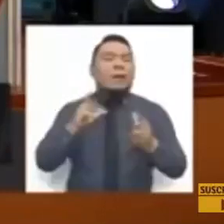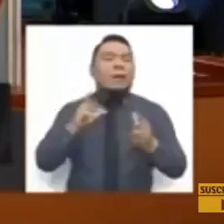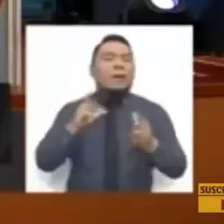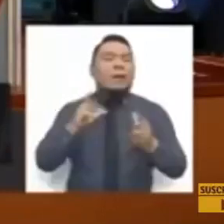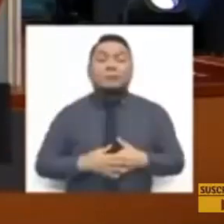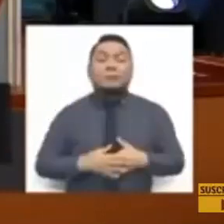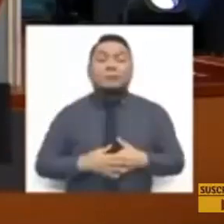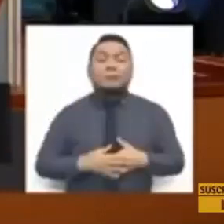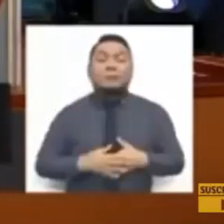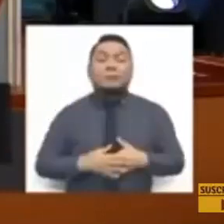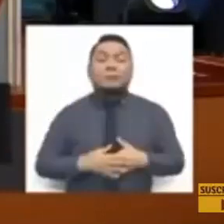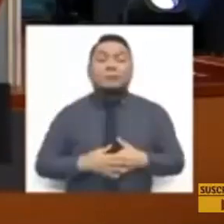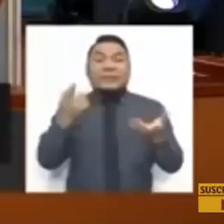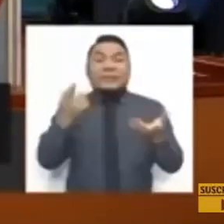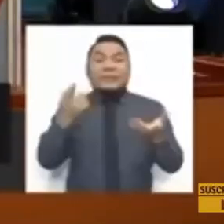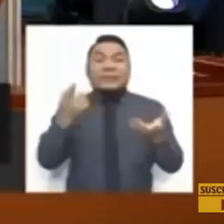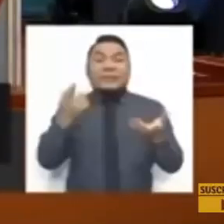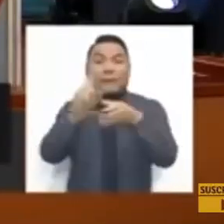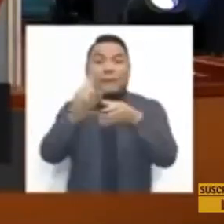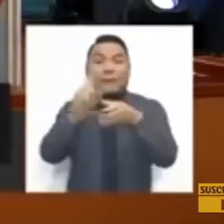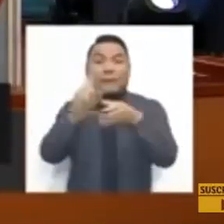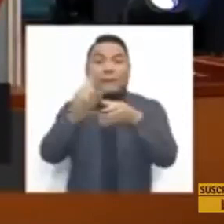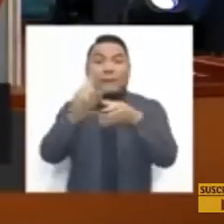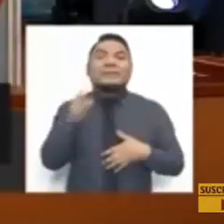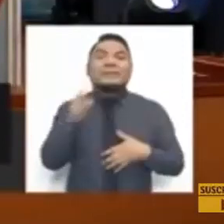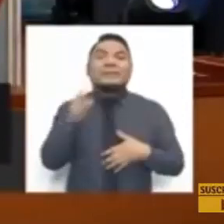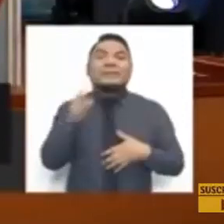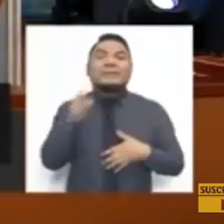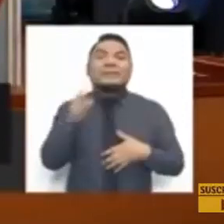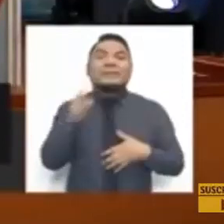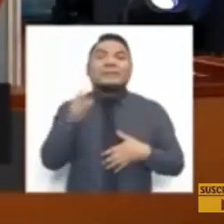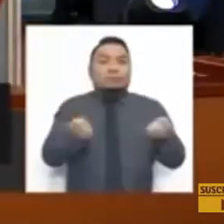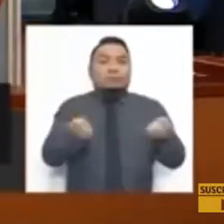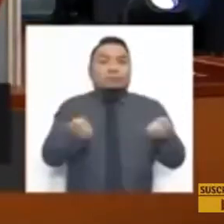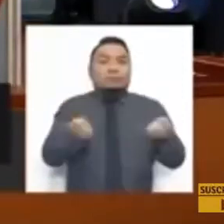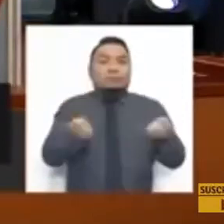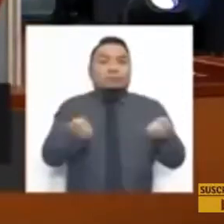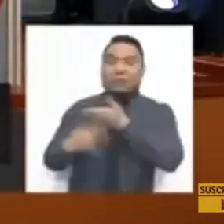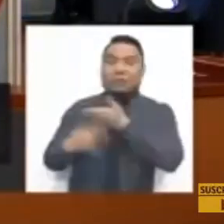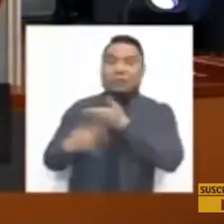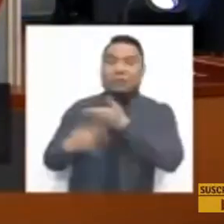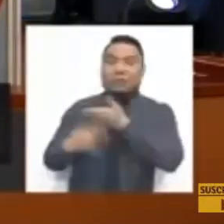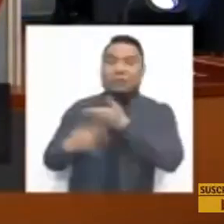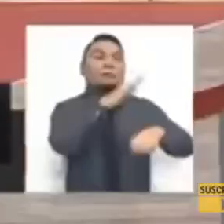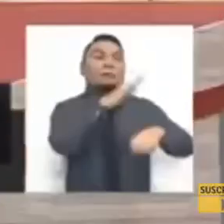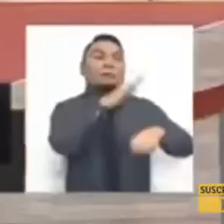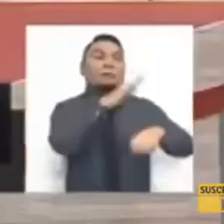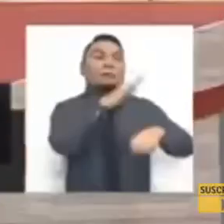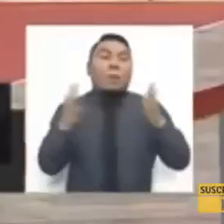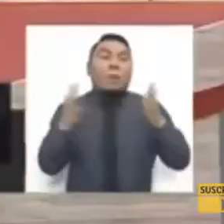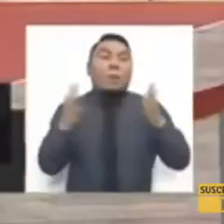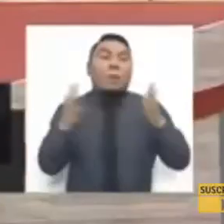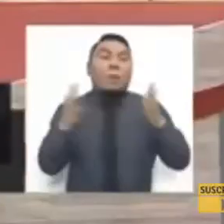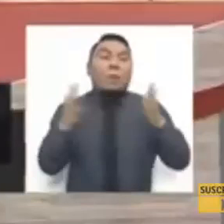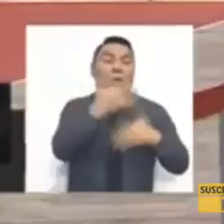que según lo acordado por los partidos políticos, los moderadores tenemos la facultad de establecer el orden en el caso de que alguno de